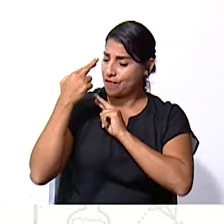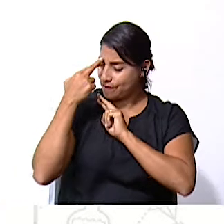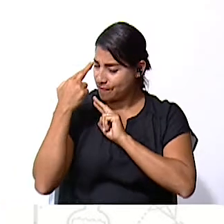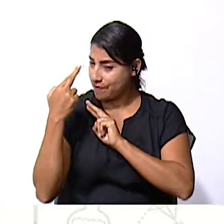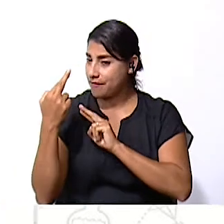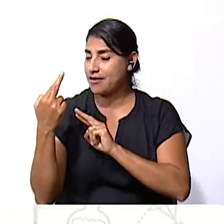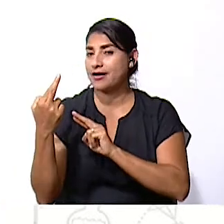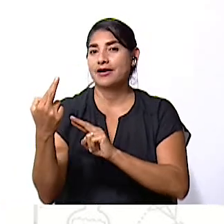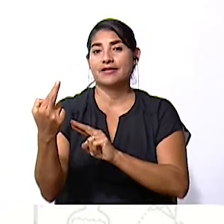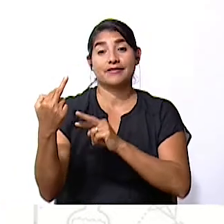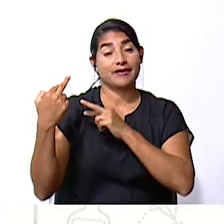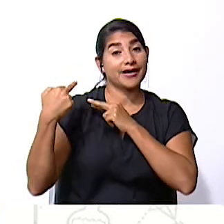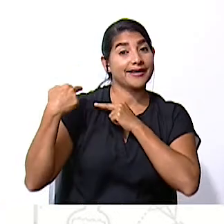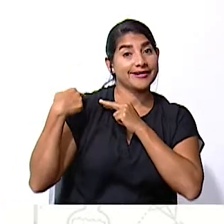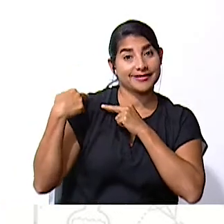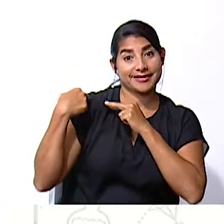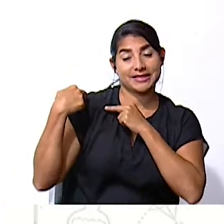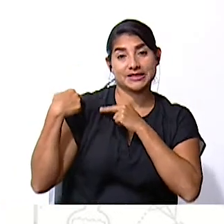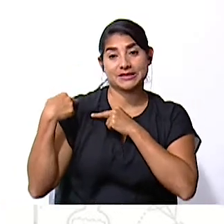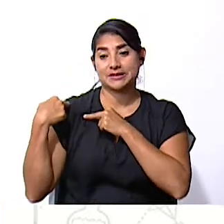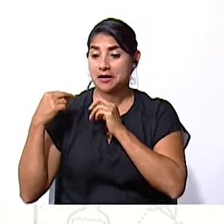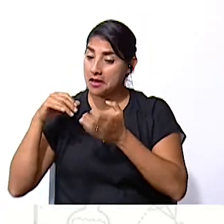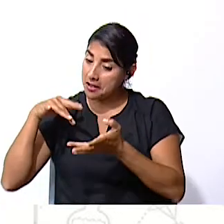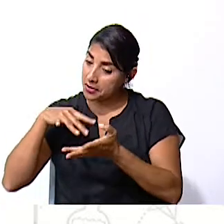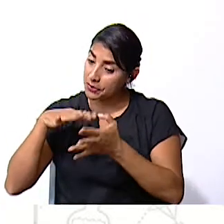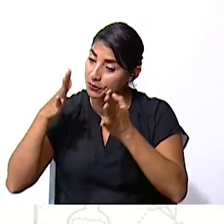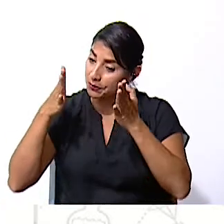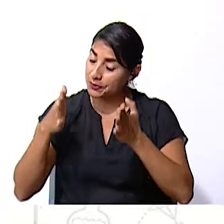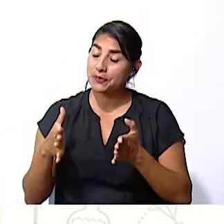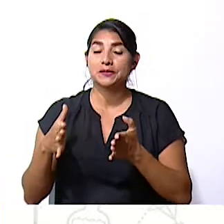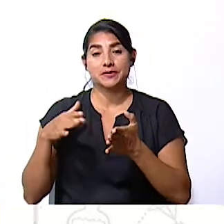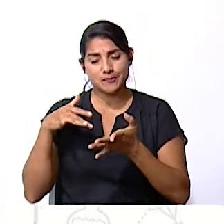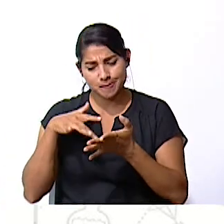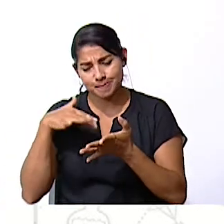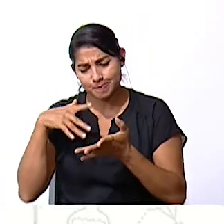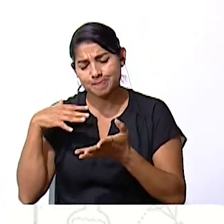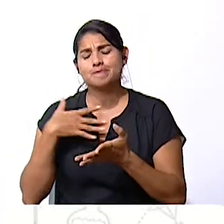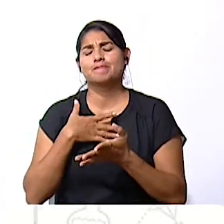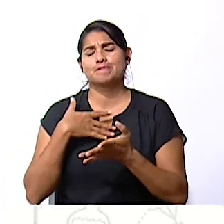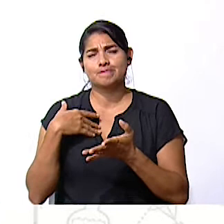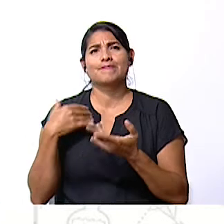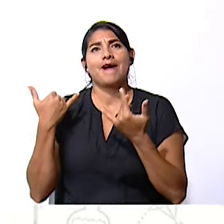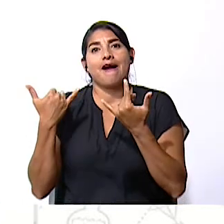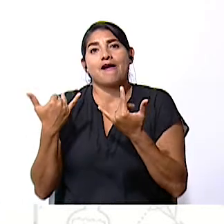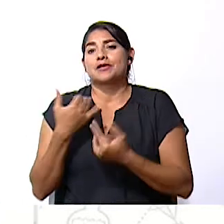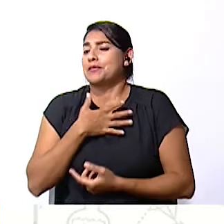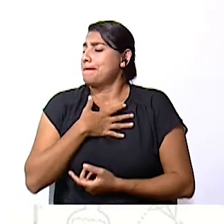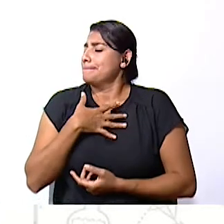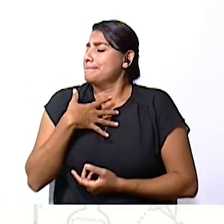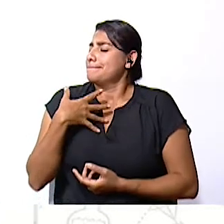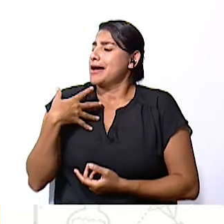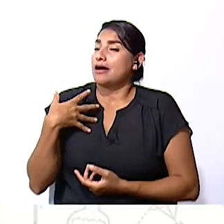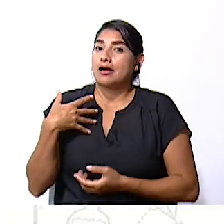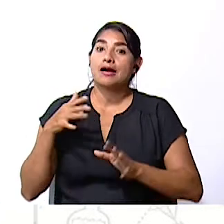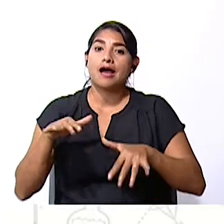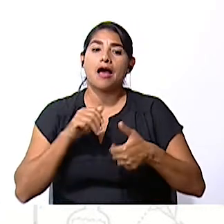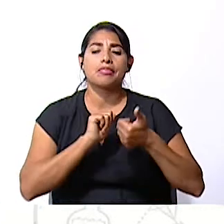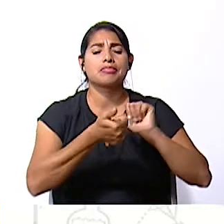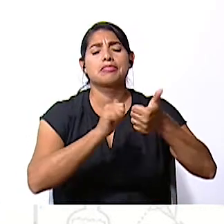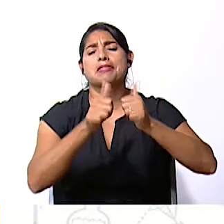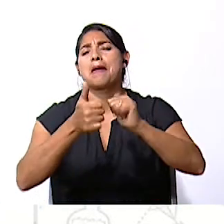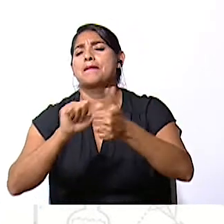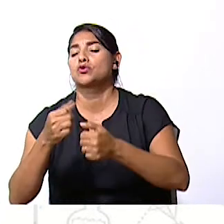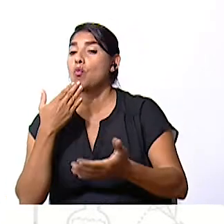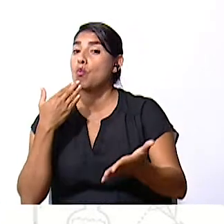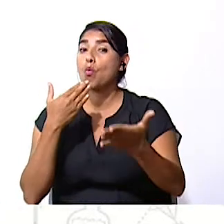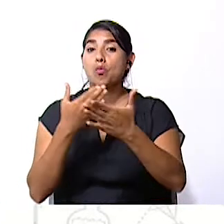respetuoso, responsable y estudioso. Ahora me encantan los deportes y soy muy